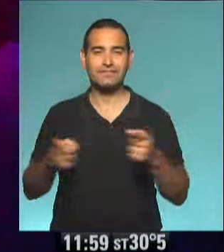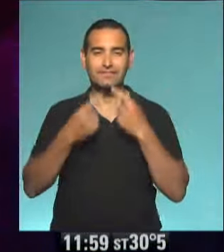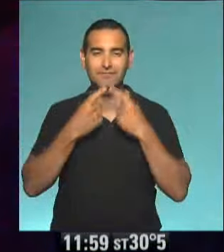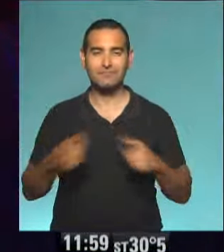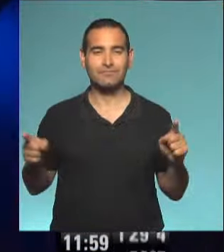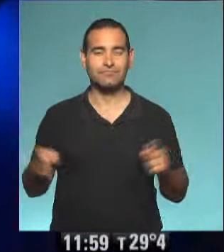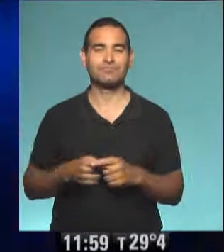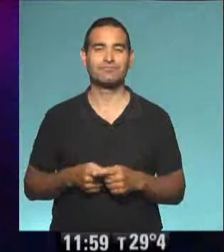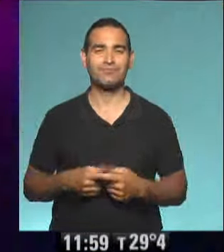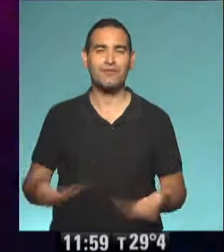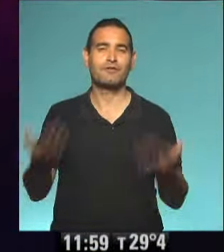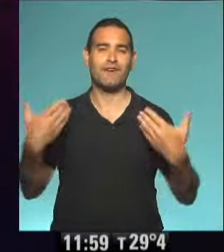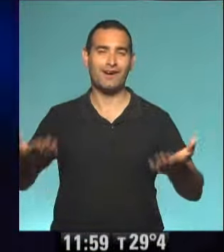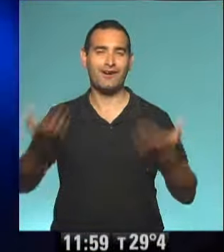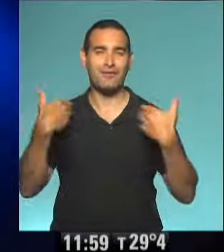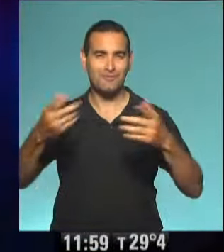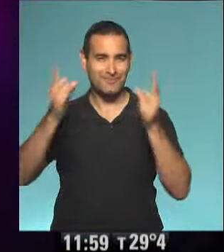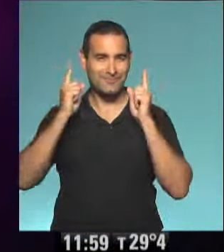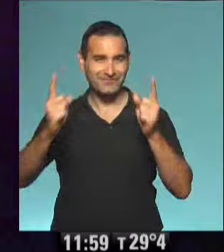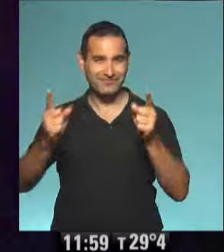Avanti, maestra,